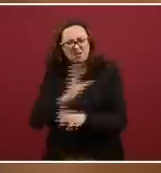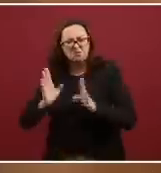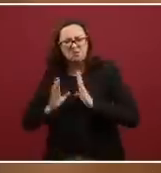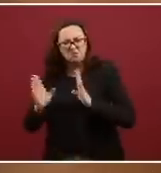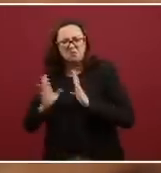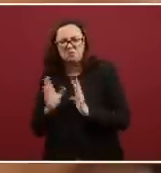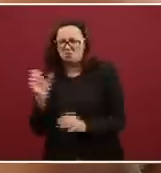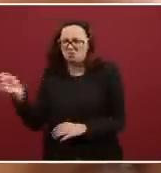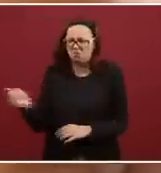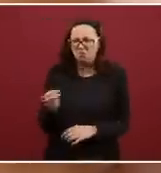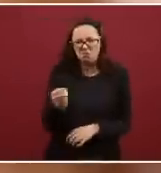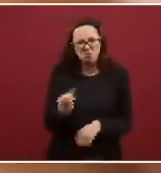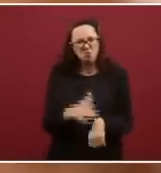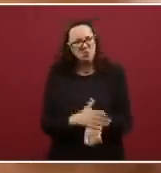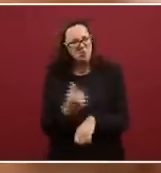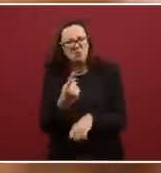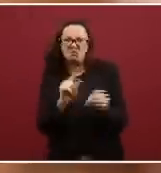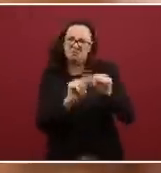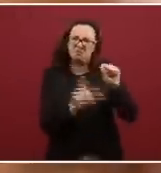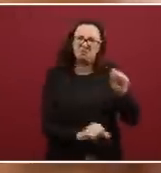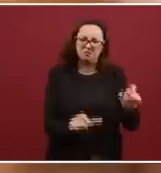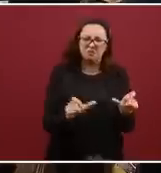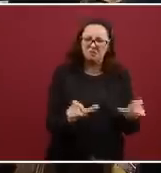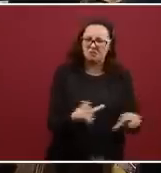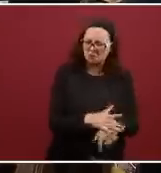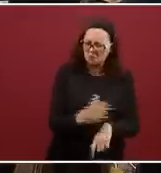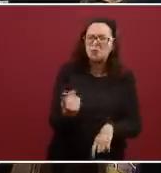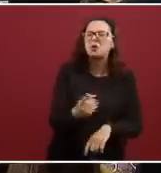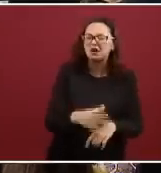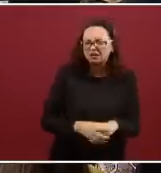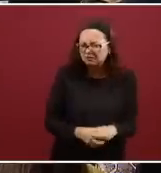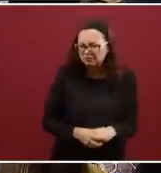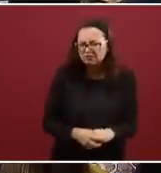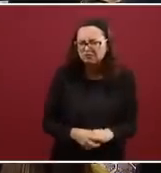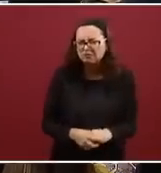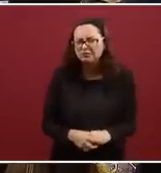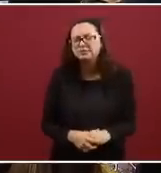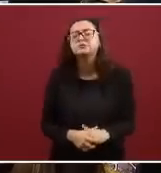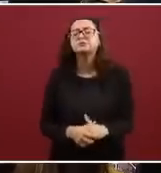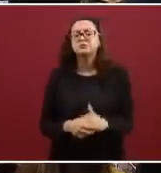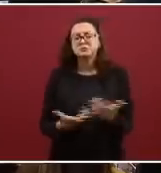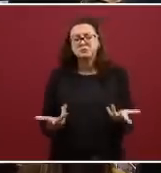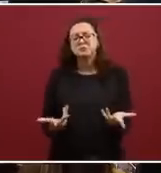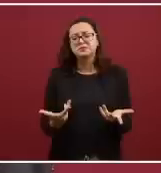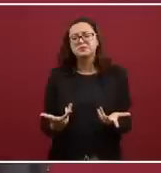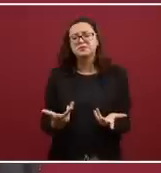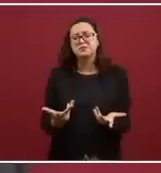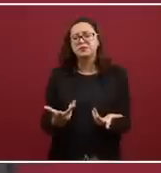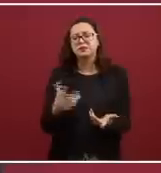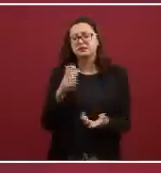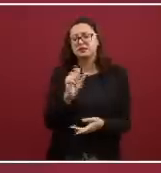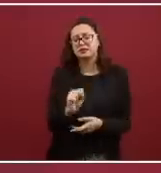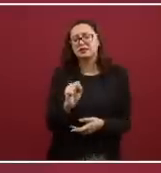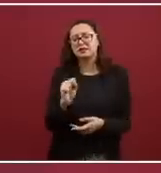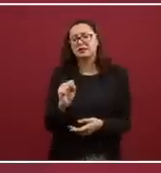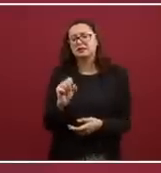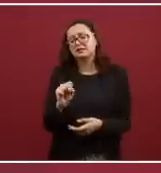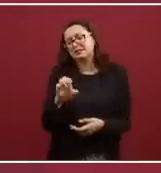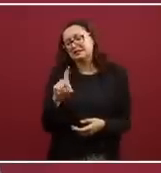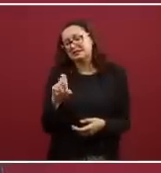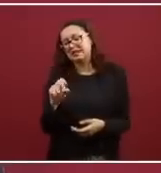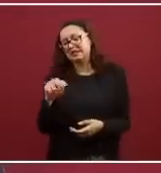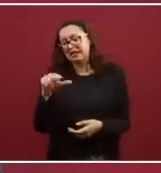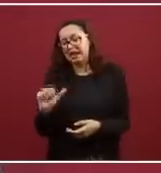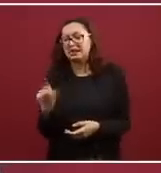como parte de la guardia nacional porque así lo así lo determinó la central defensa nacional para apoyar a la guardia porque la